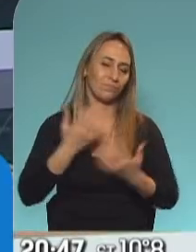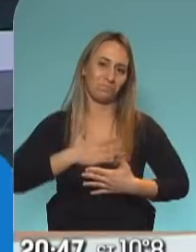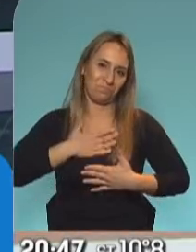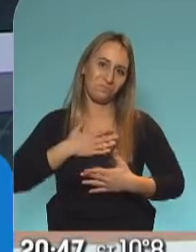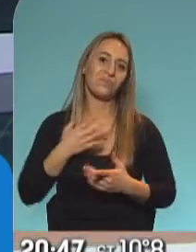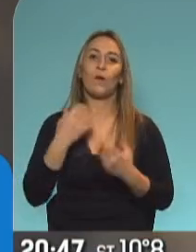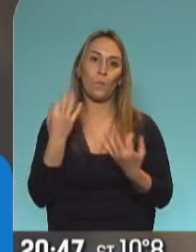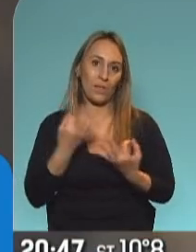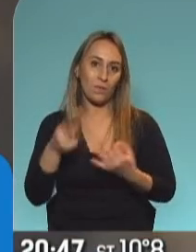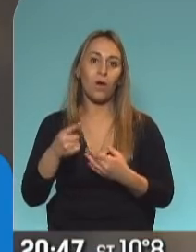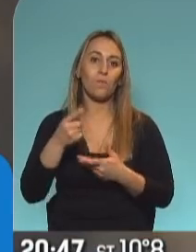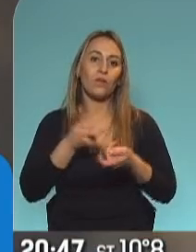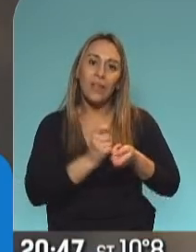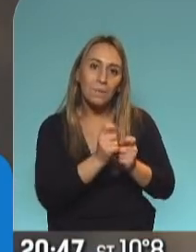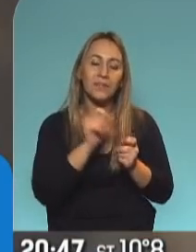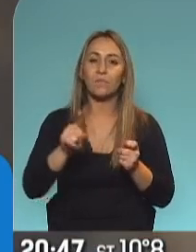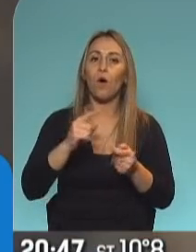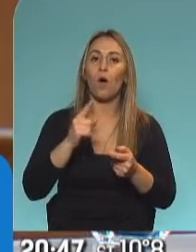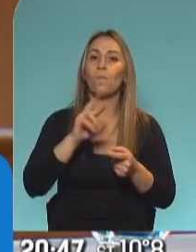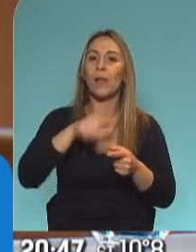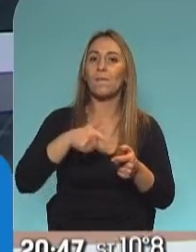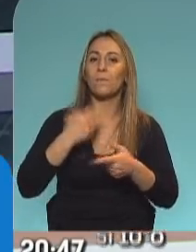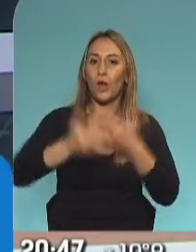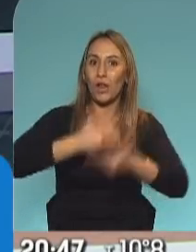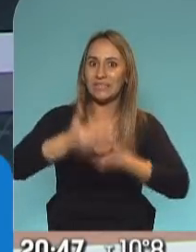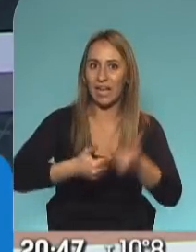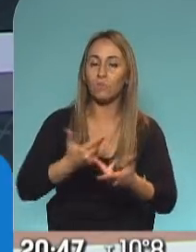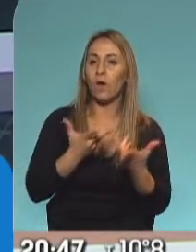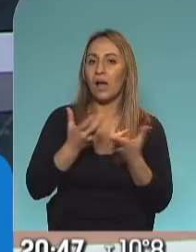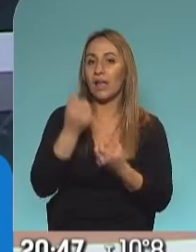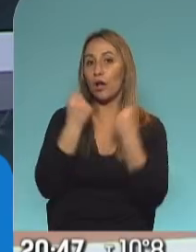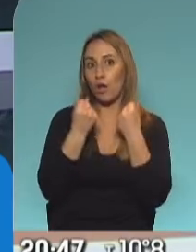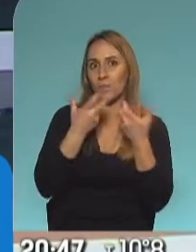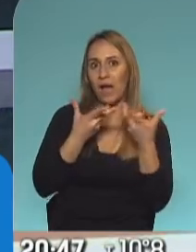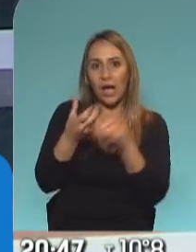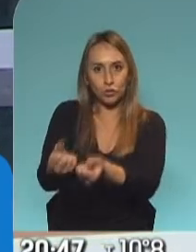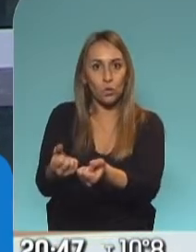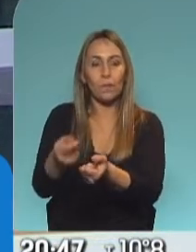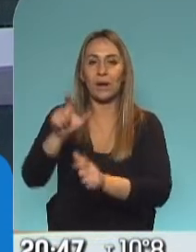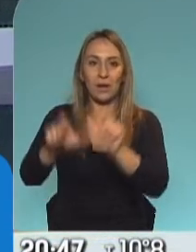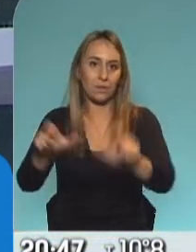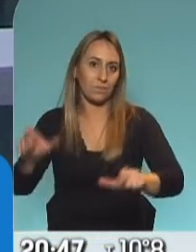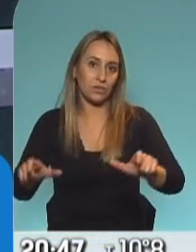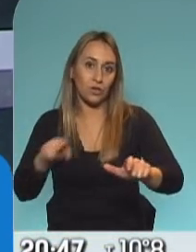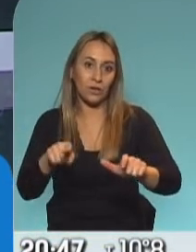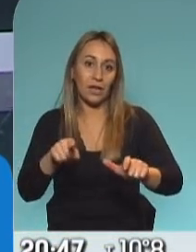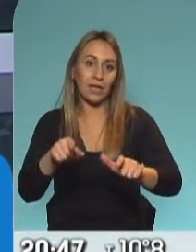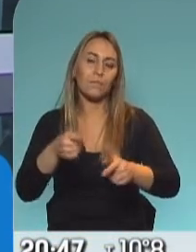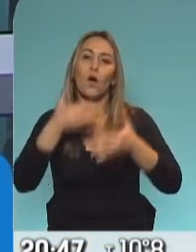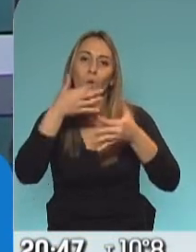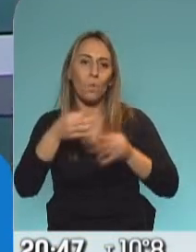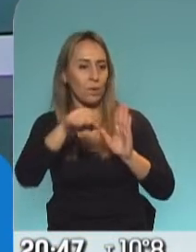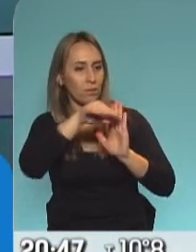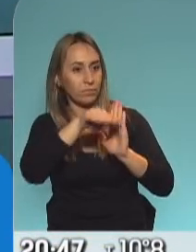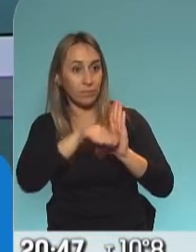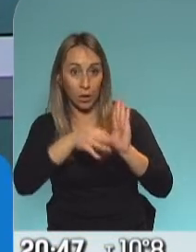su Progresar, que es una ayuda económica que el Estado garantiza para aquellas personas que cumplan ciertos